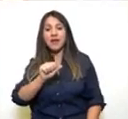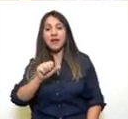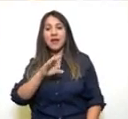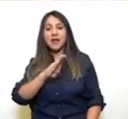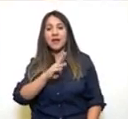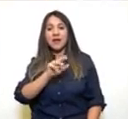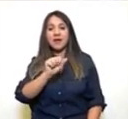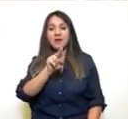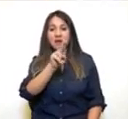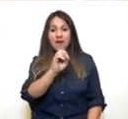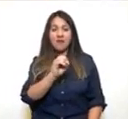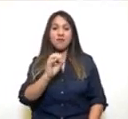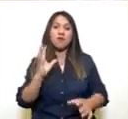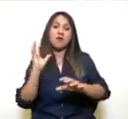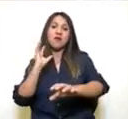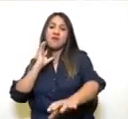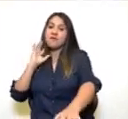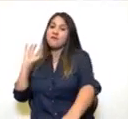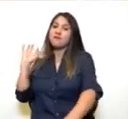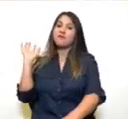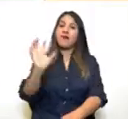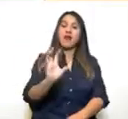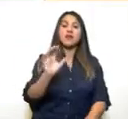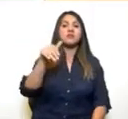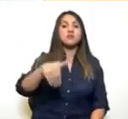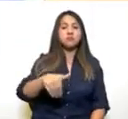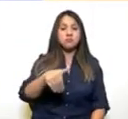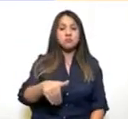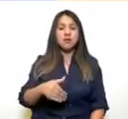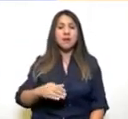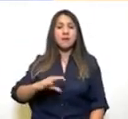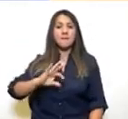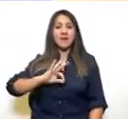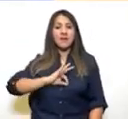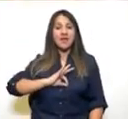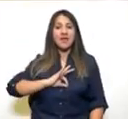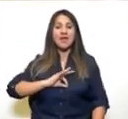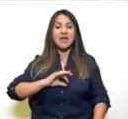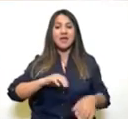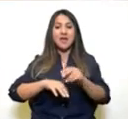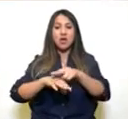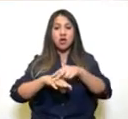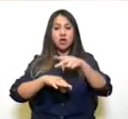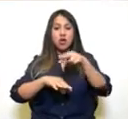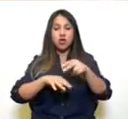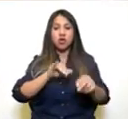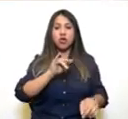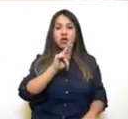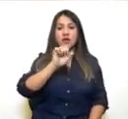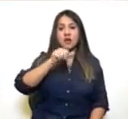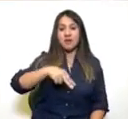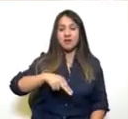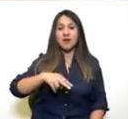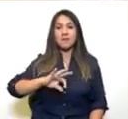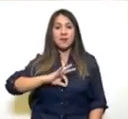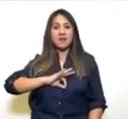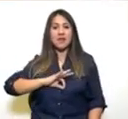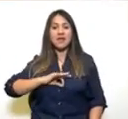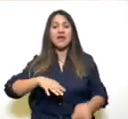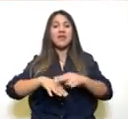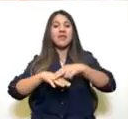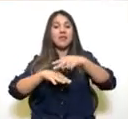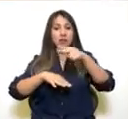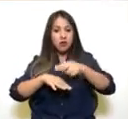lanzadoras de bala a sudamericana medalla de oro tenemos a iván lópez medalla de oro